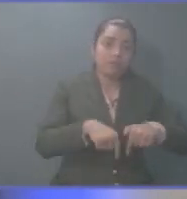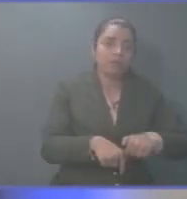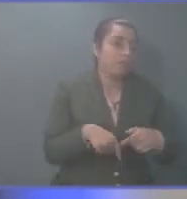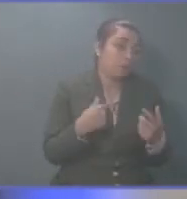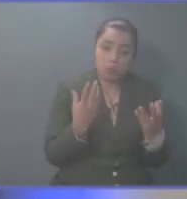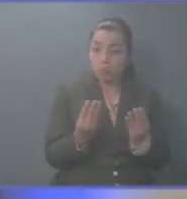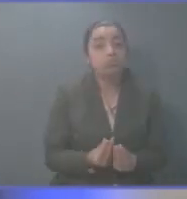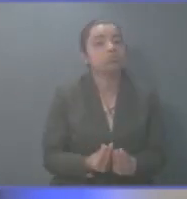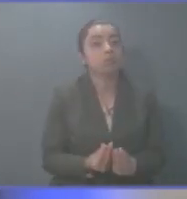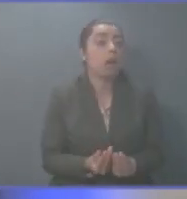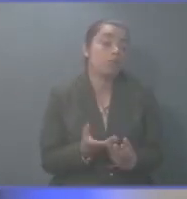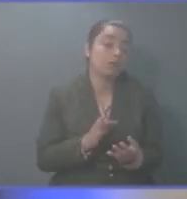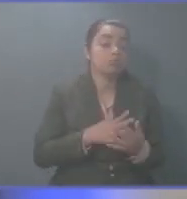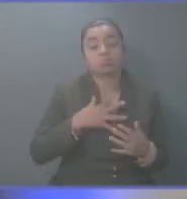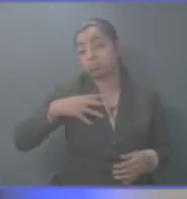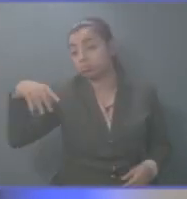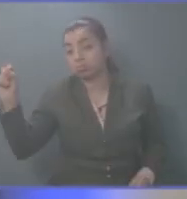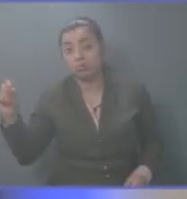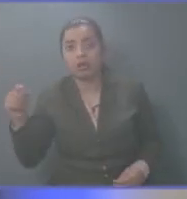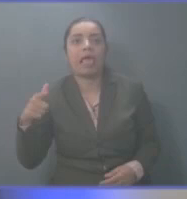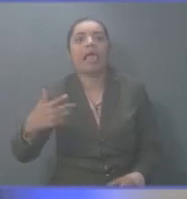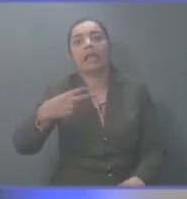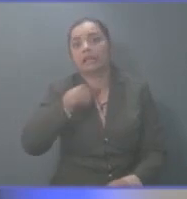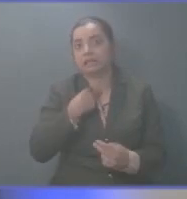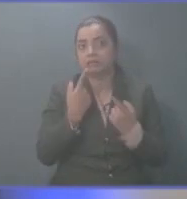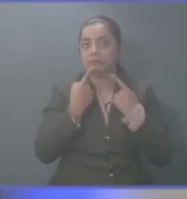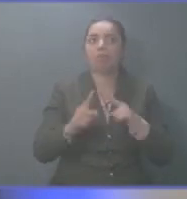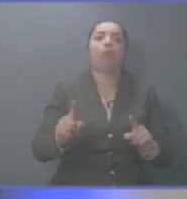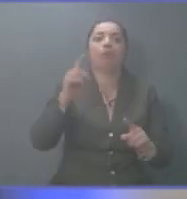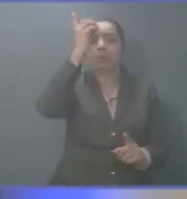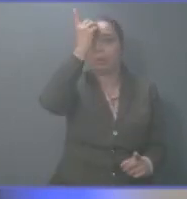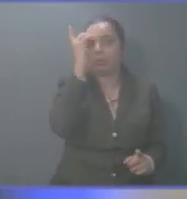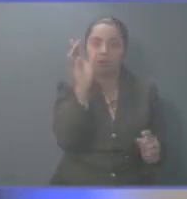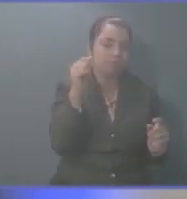nos retiramos, y el domingo pasó lo que lamentablemente ya todos sabemos,